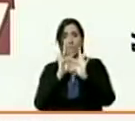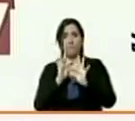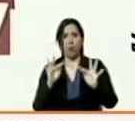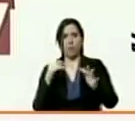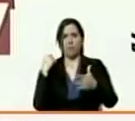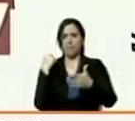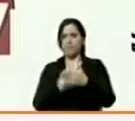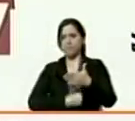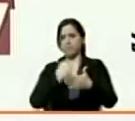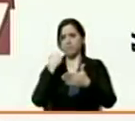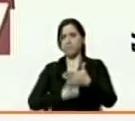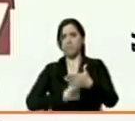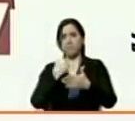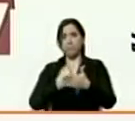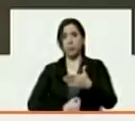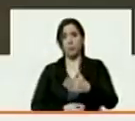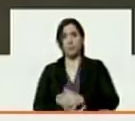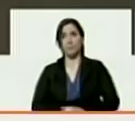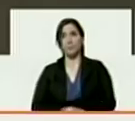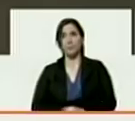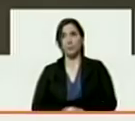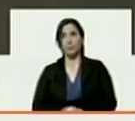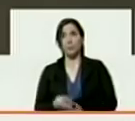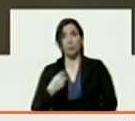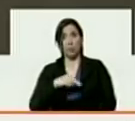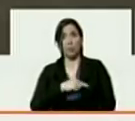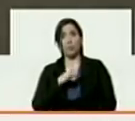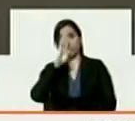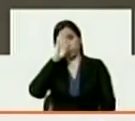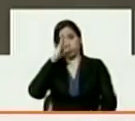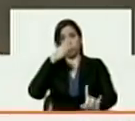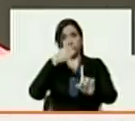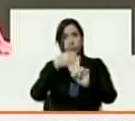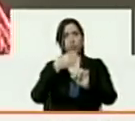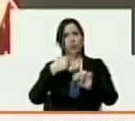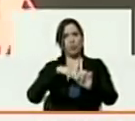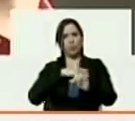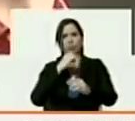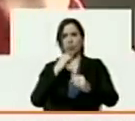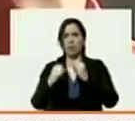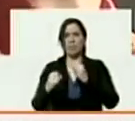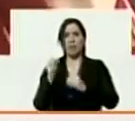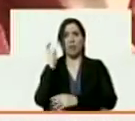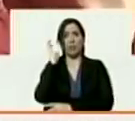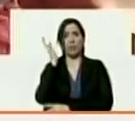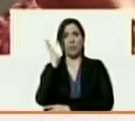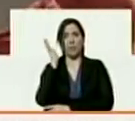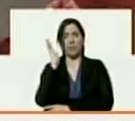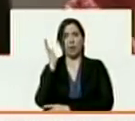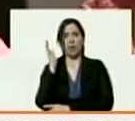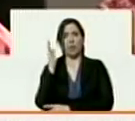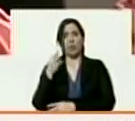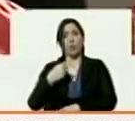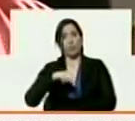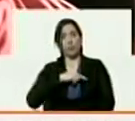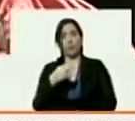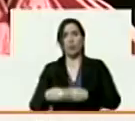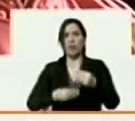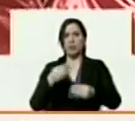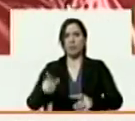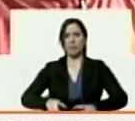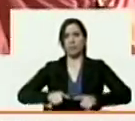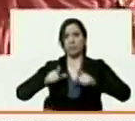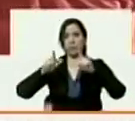lucha. Hacia allá vamos. Ahorita estamos terminando nosotros un diplomado, le vamos a hacer un reconocimiento a todos